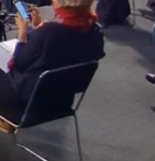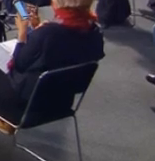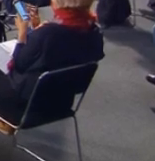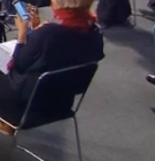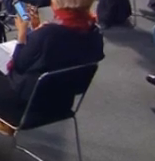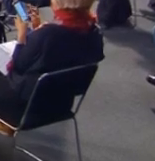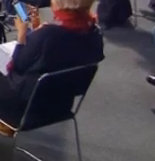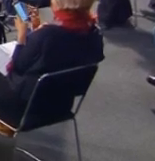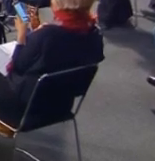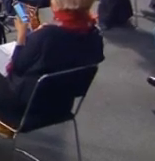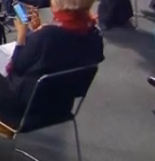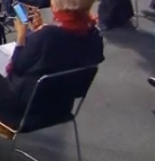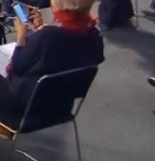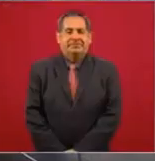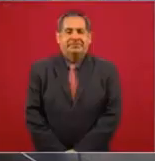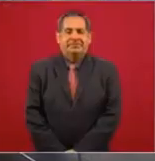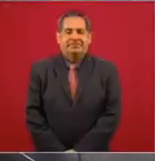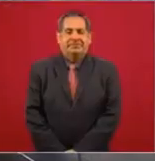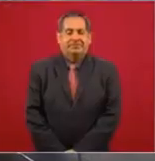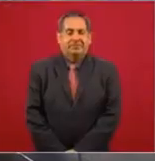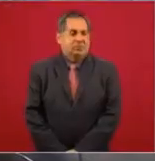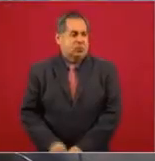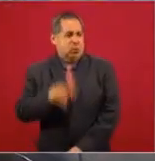Entonces, no lo dicen,